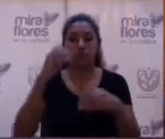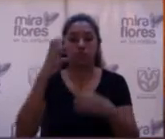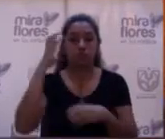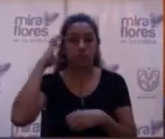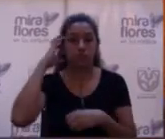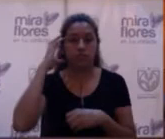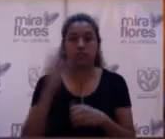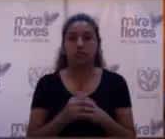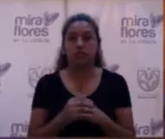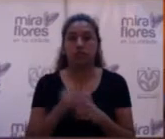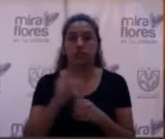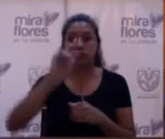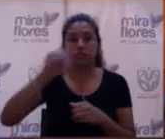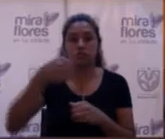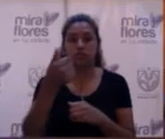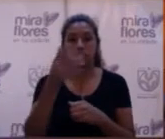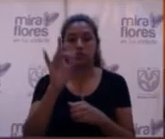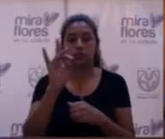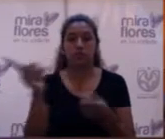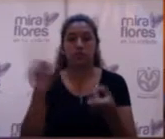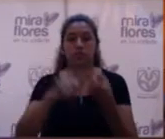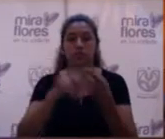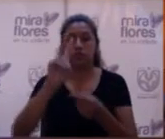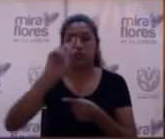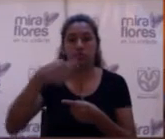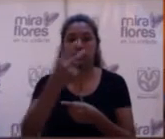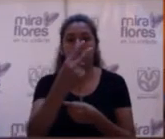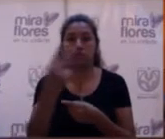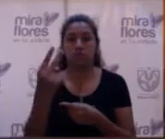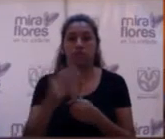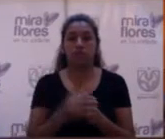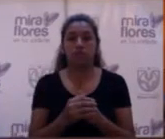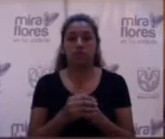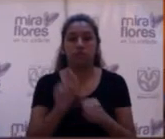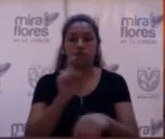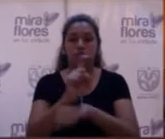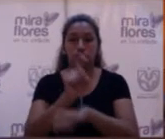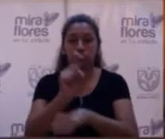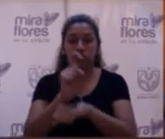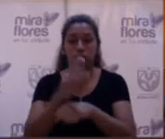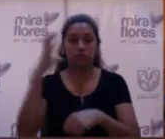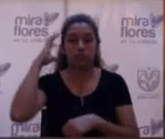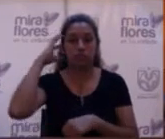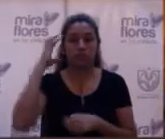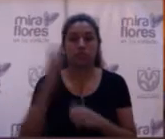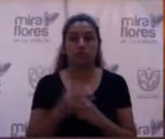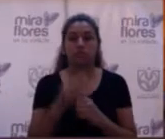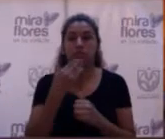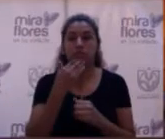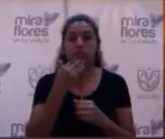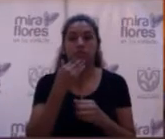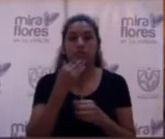Miraflores, periodo 2018 al 2022, Programa Educa Miraflores. Al debate.